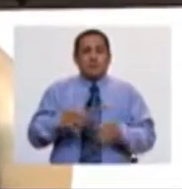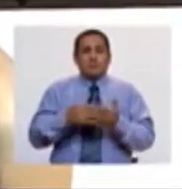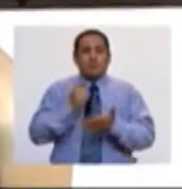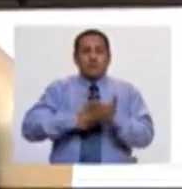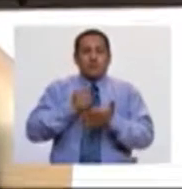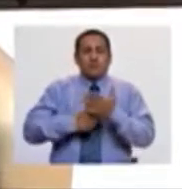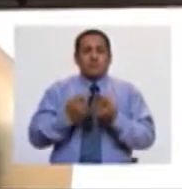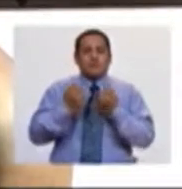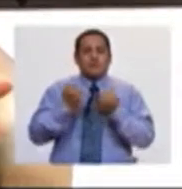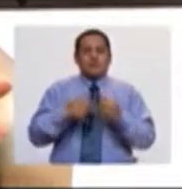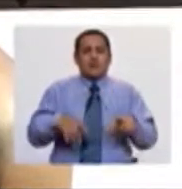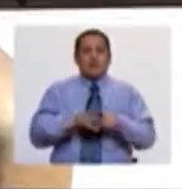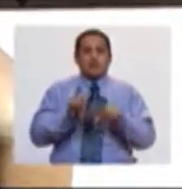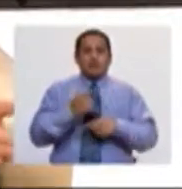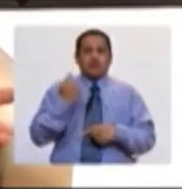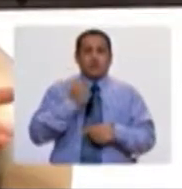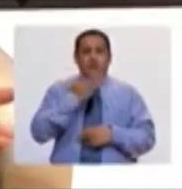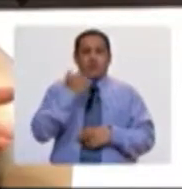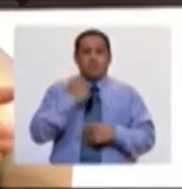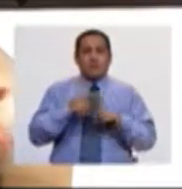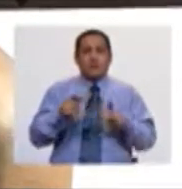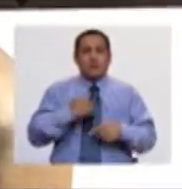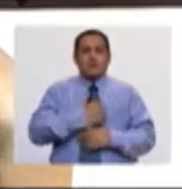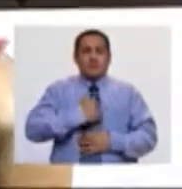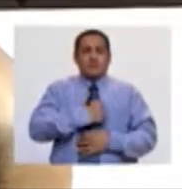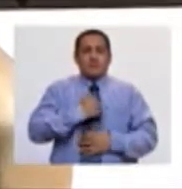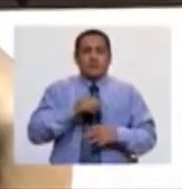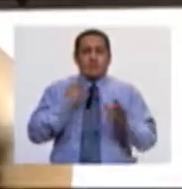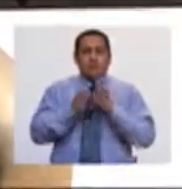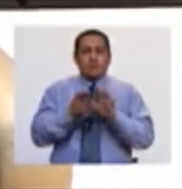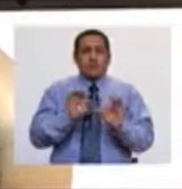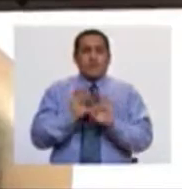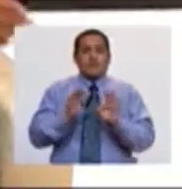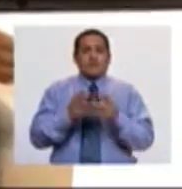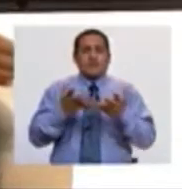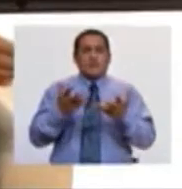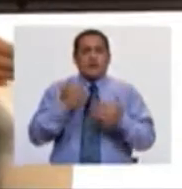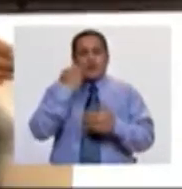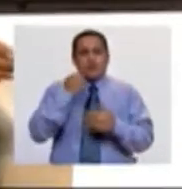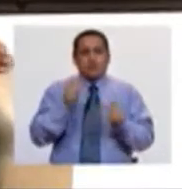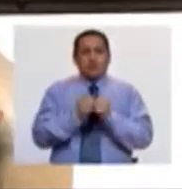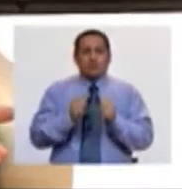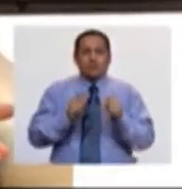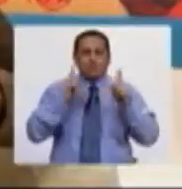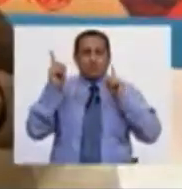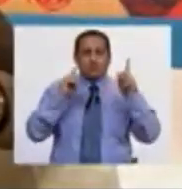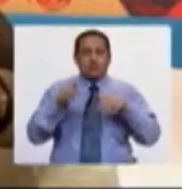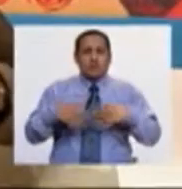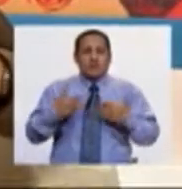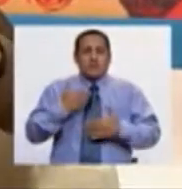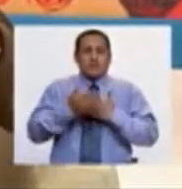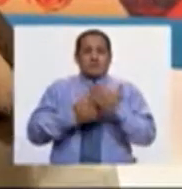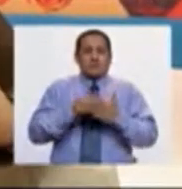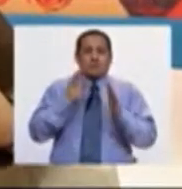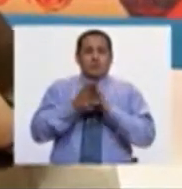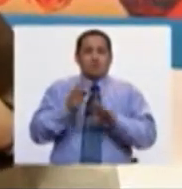Si hay impuestos, hay dinero. Entonces todos mejoramos, pero lamentablemente cuando hay impuestos y hay dinero, nadie quiere reinvertir en seguridad. Bueno, mejoras que no se van a dar